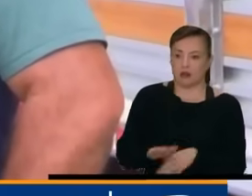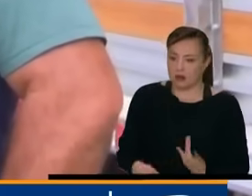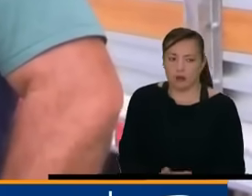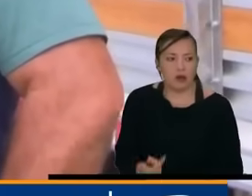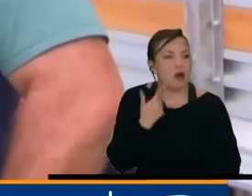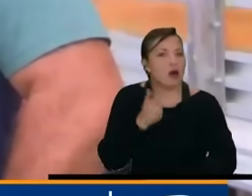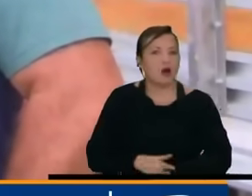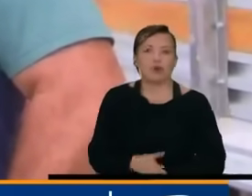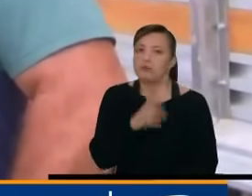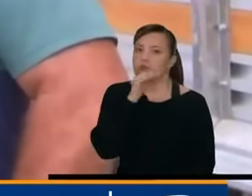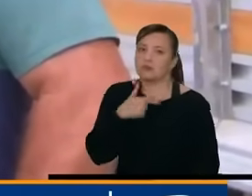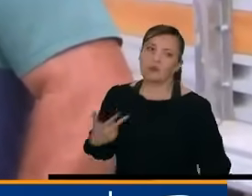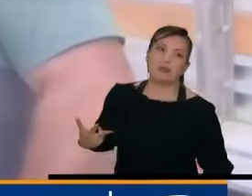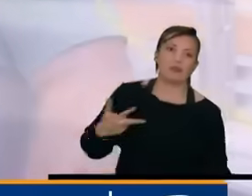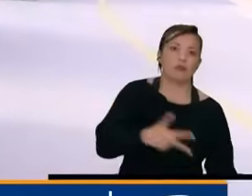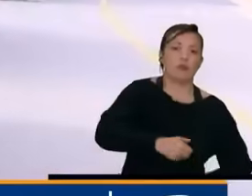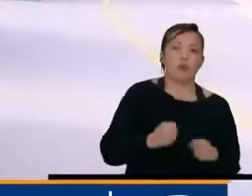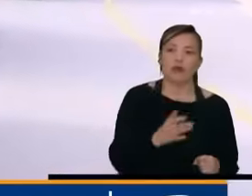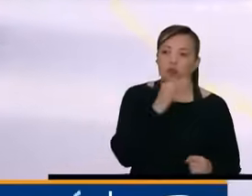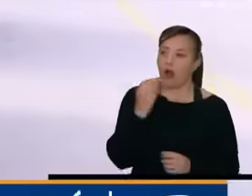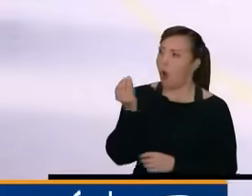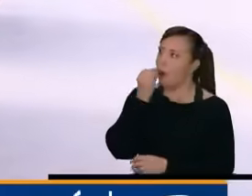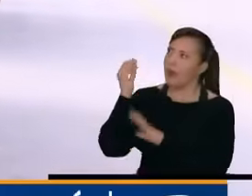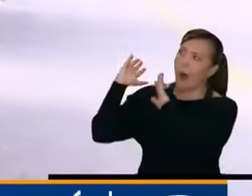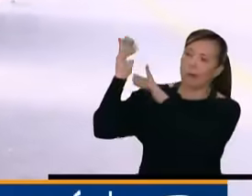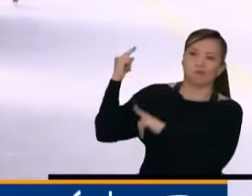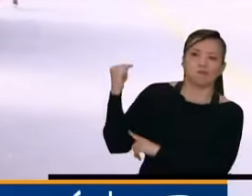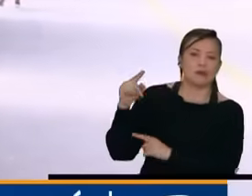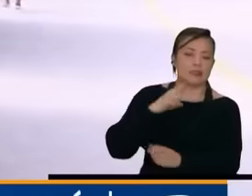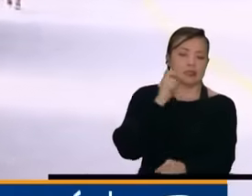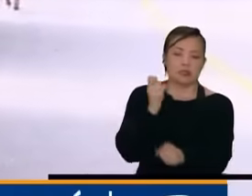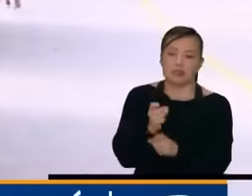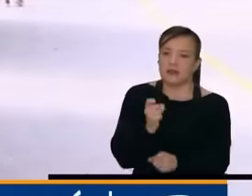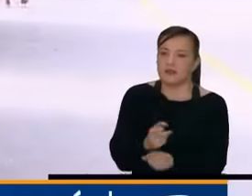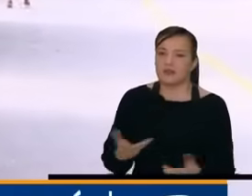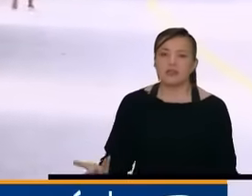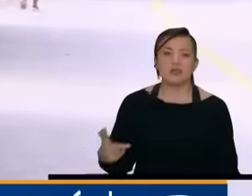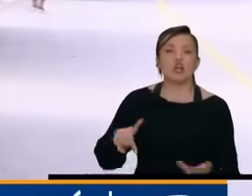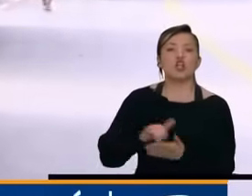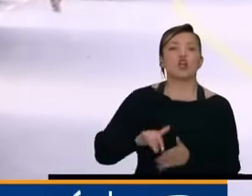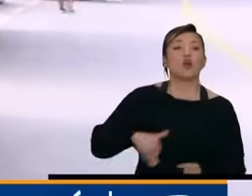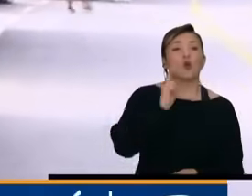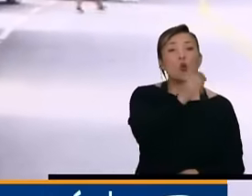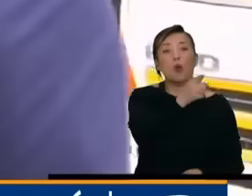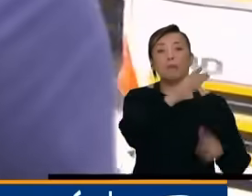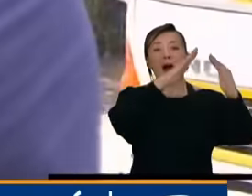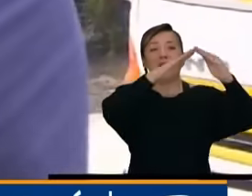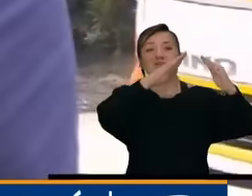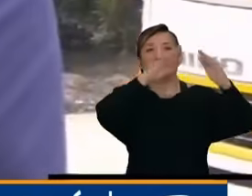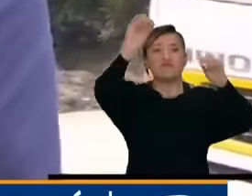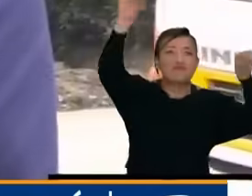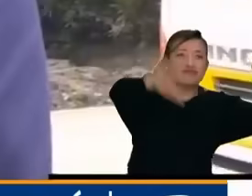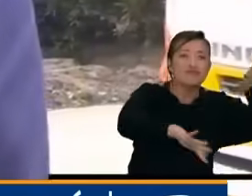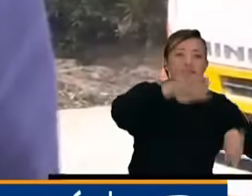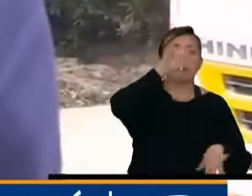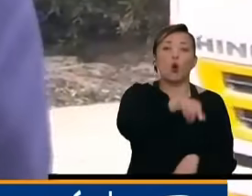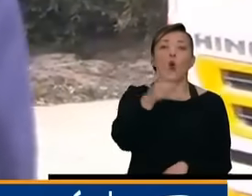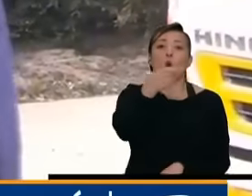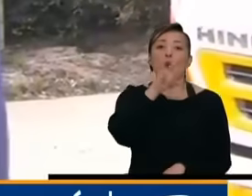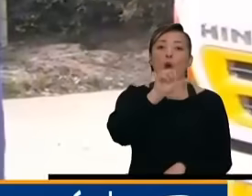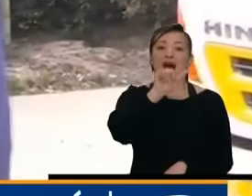llegado a Bogotá con la comida. Eso es verdad, con la vía por el lado de Guayabetal no tiene fregados con esos derrumbes,